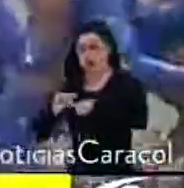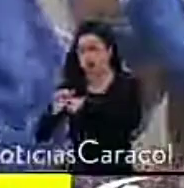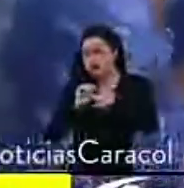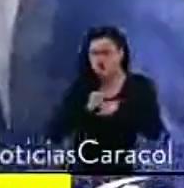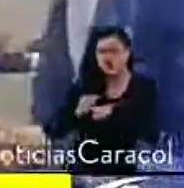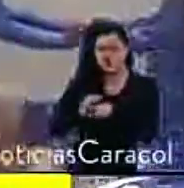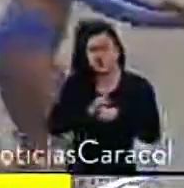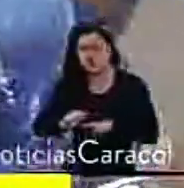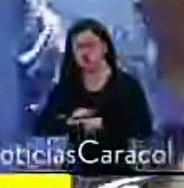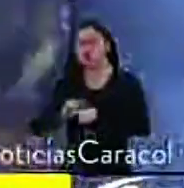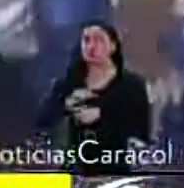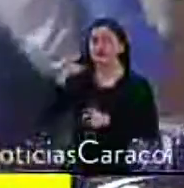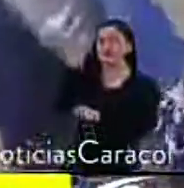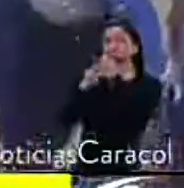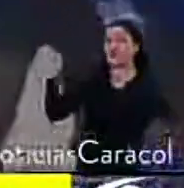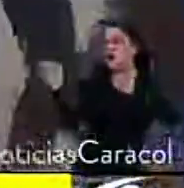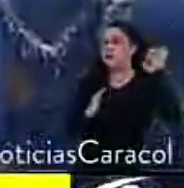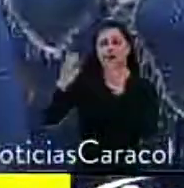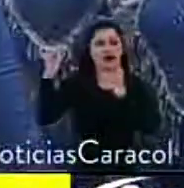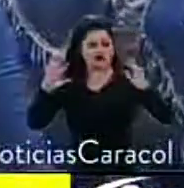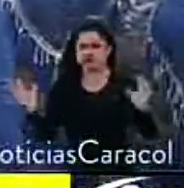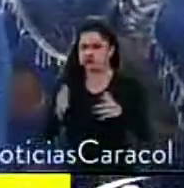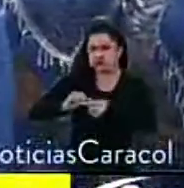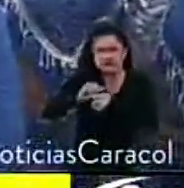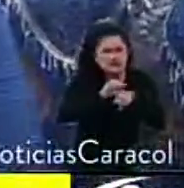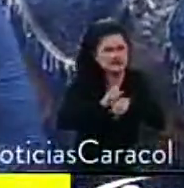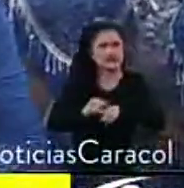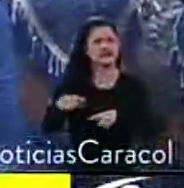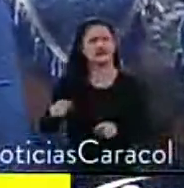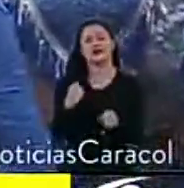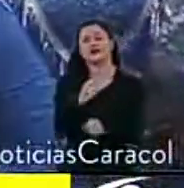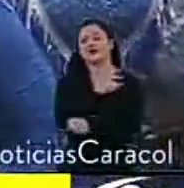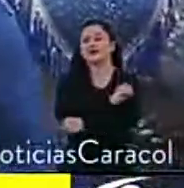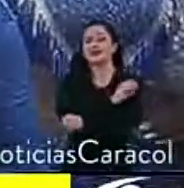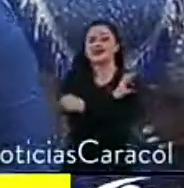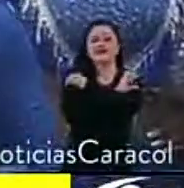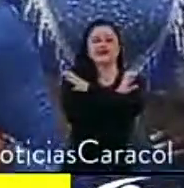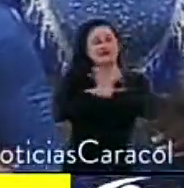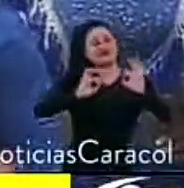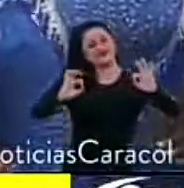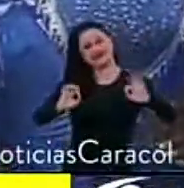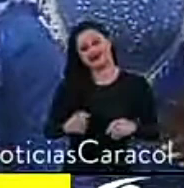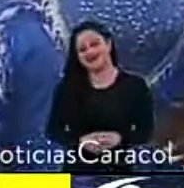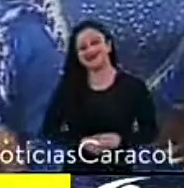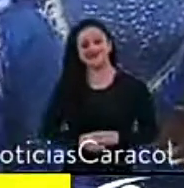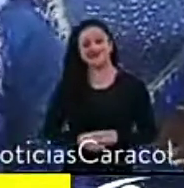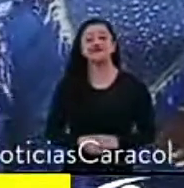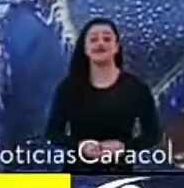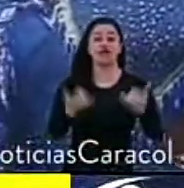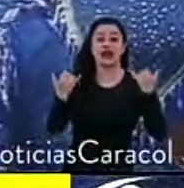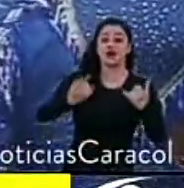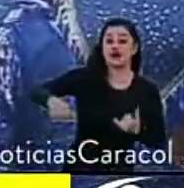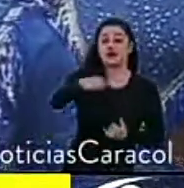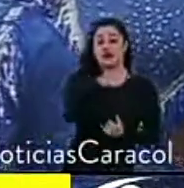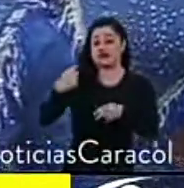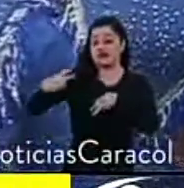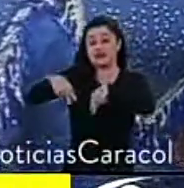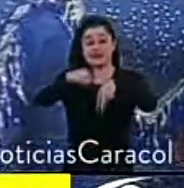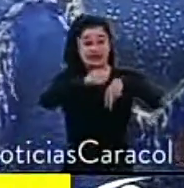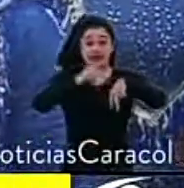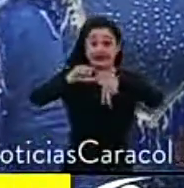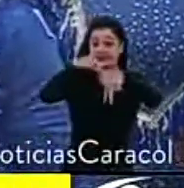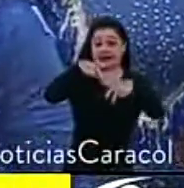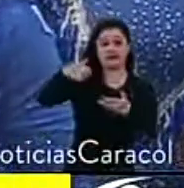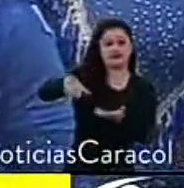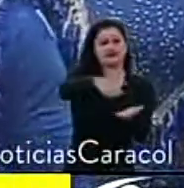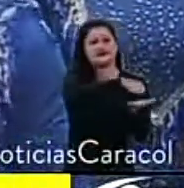agregado. Estamos súper animados el día de hoy. Para nosotros Salsódromo es algo que no solamente representa a Cali, sino que hace parte de